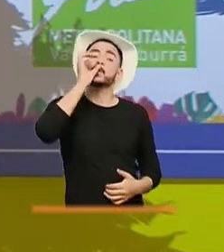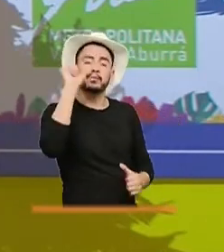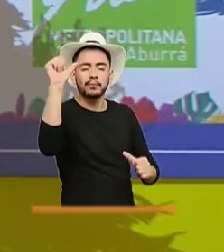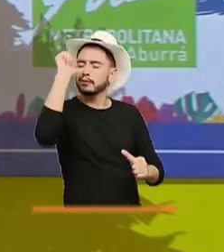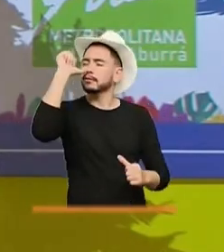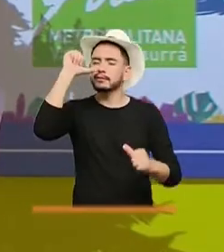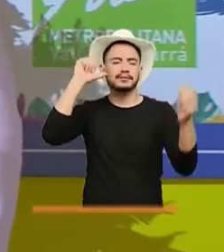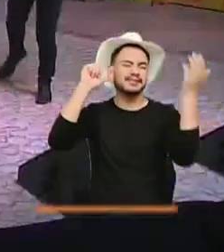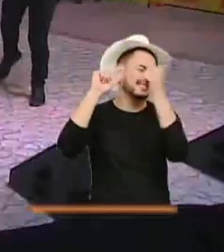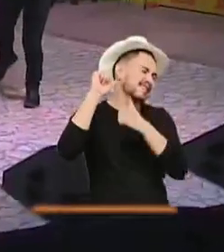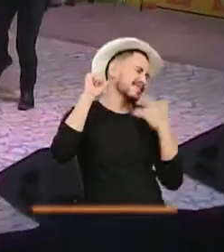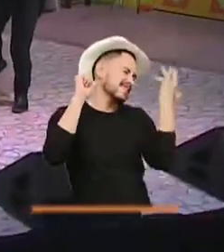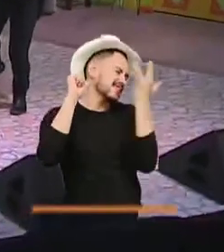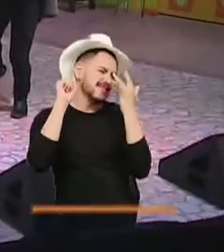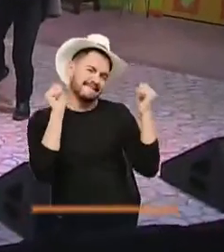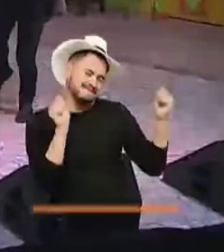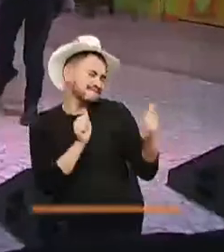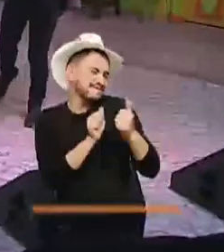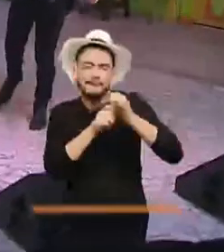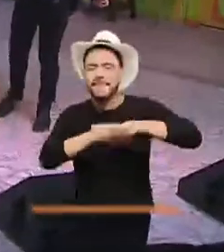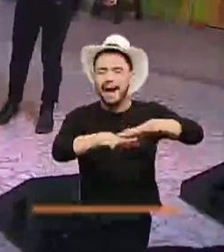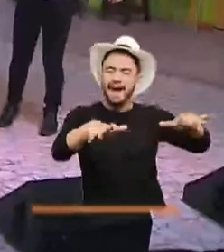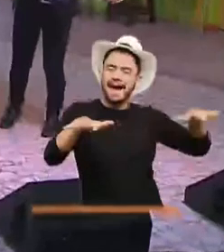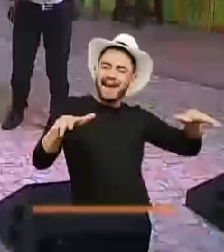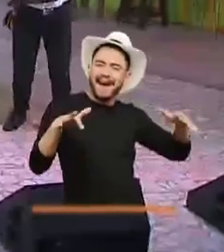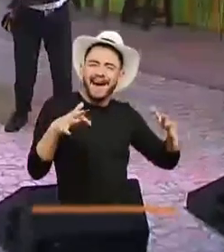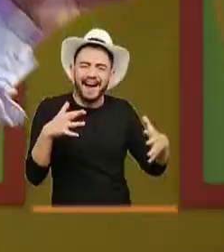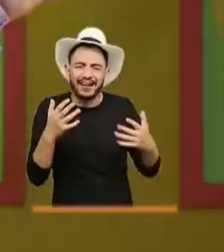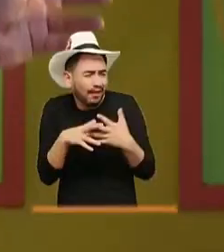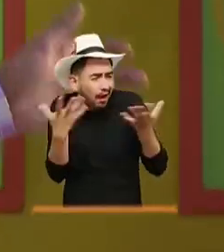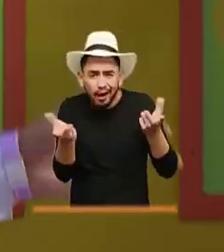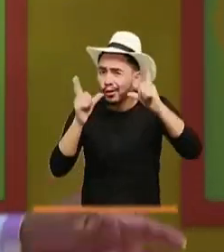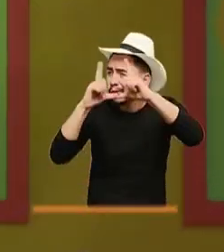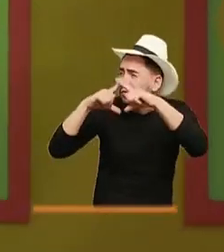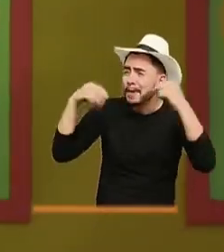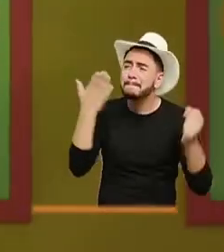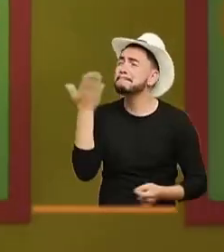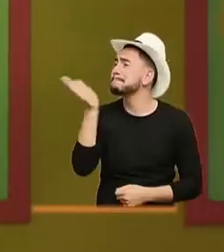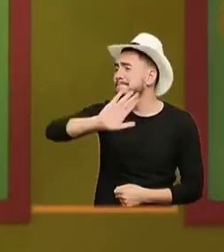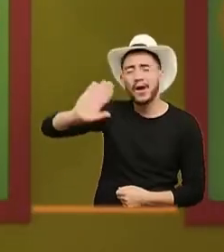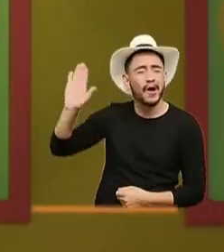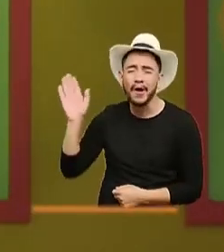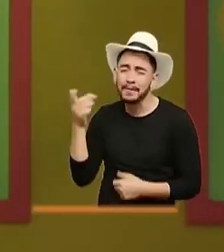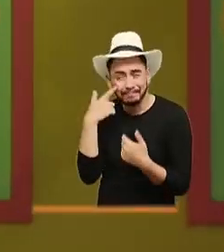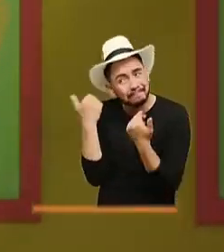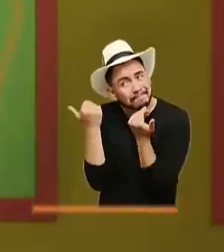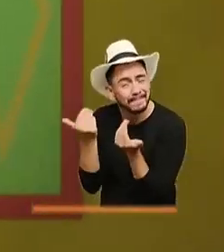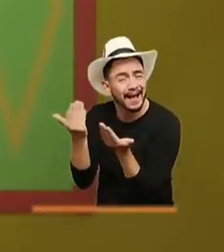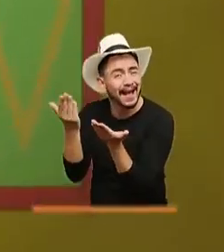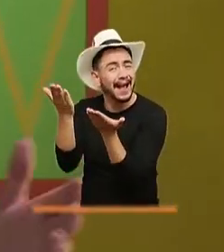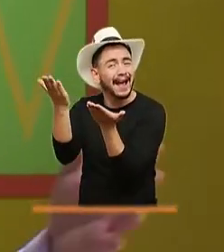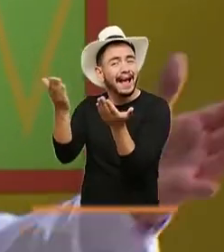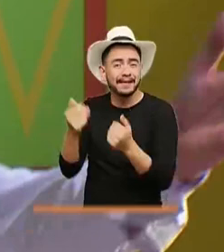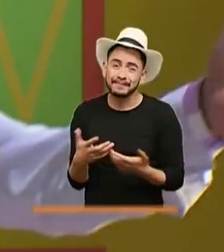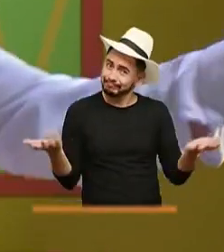en la arena? ¿Quién no prefiere la luna, mi estimado trovador, en